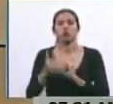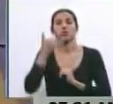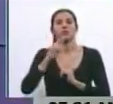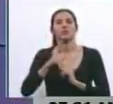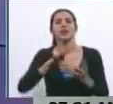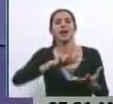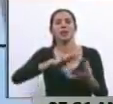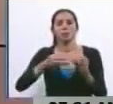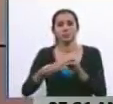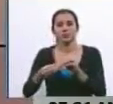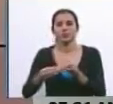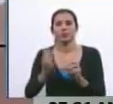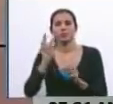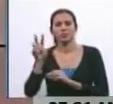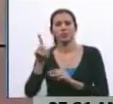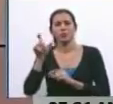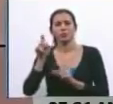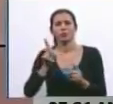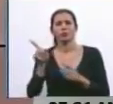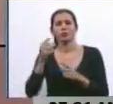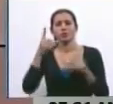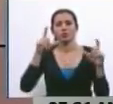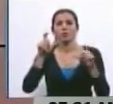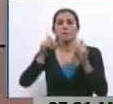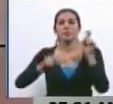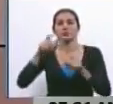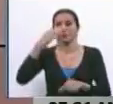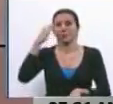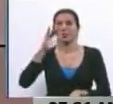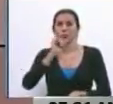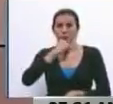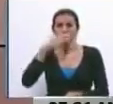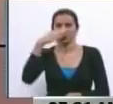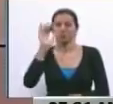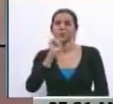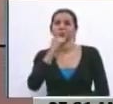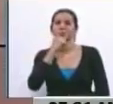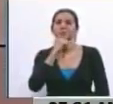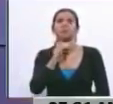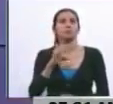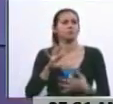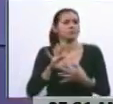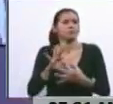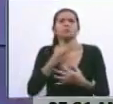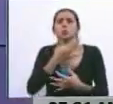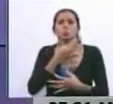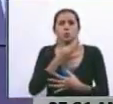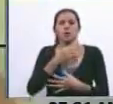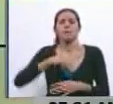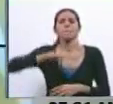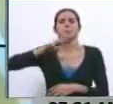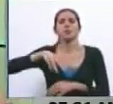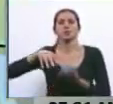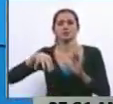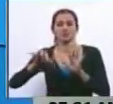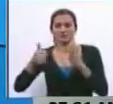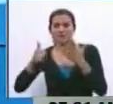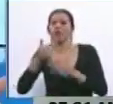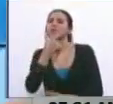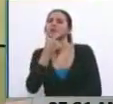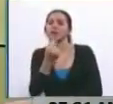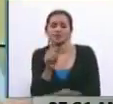de las tecnologías, ahí veíamos unas fotografías de las personas de tercera edad que se han vinculado mucho con Movilnet por el tema del equipo que tiene, digamos, mayor facilidad